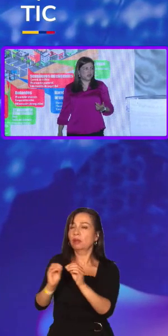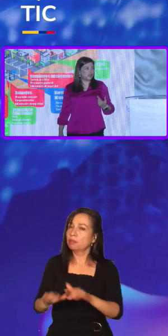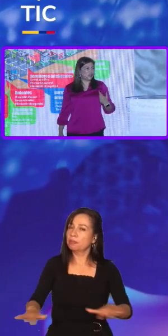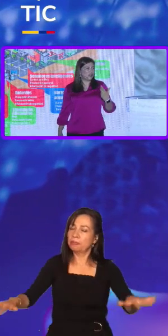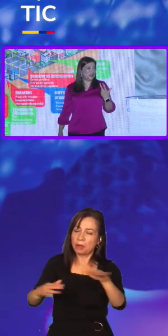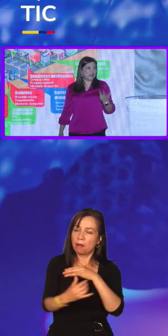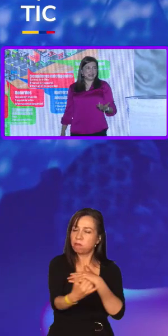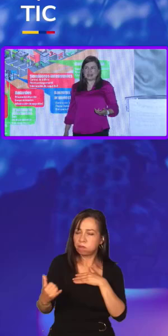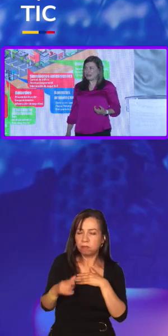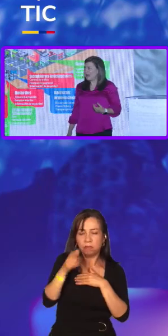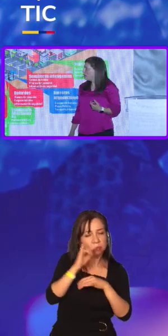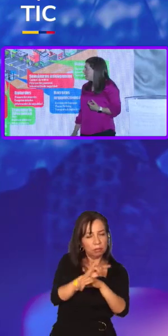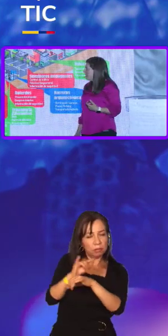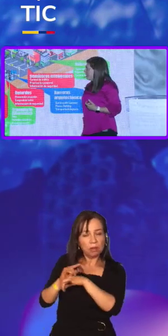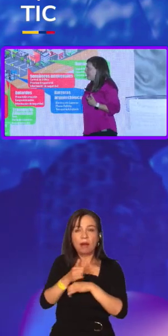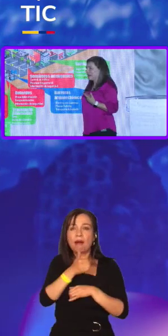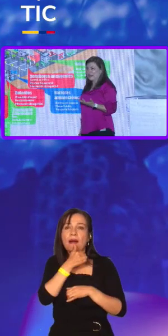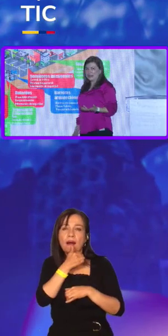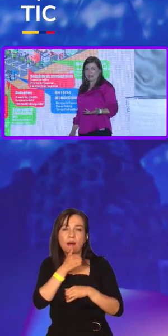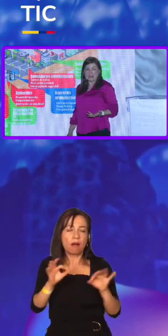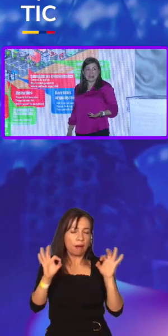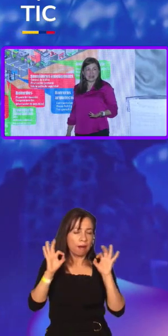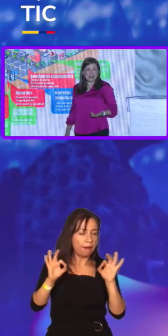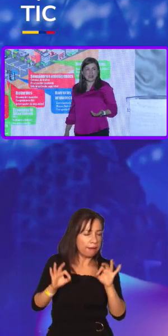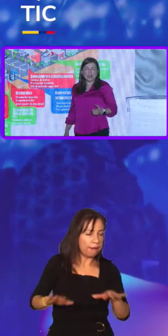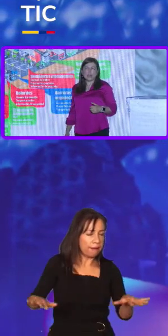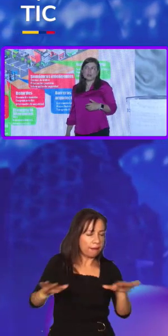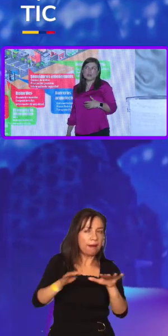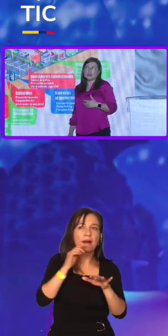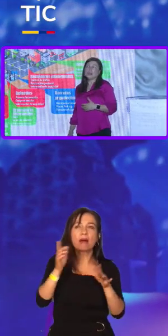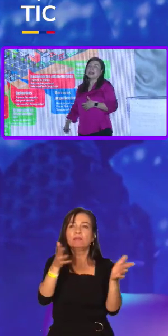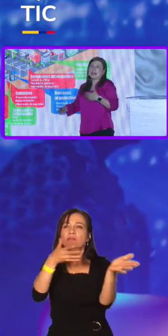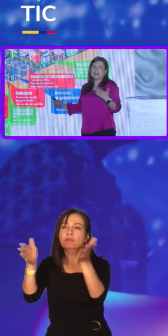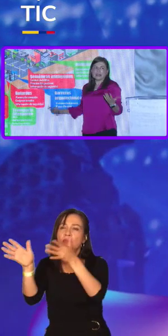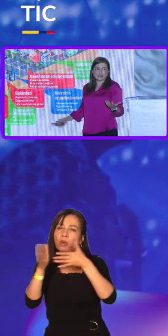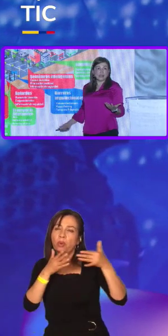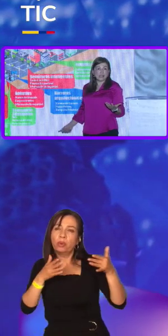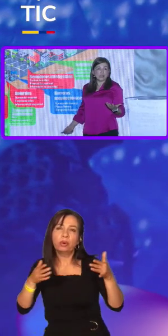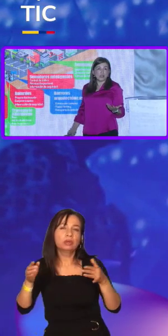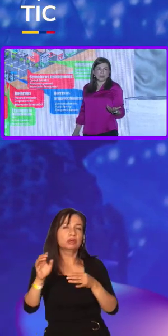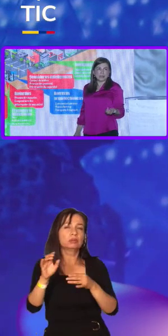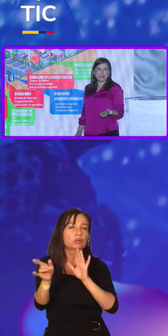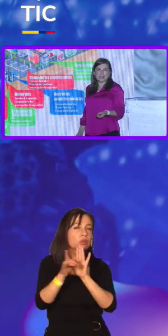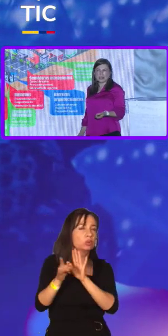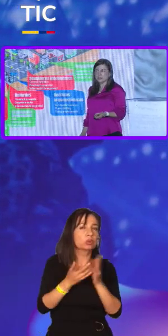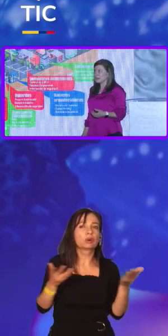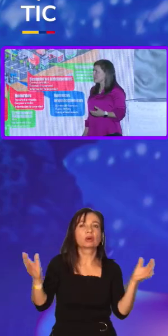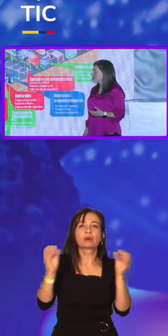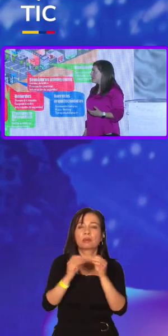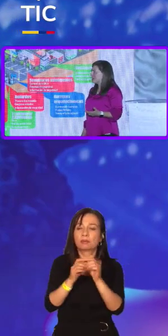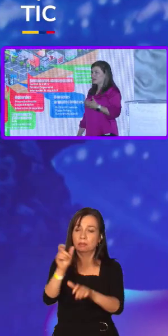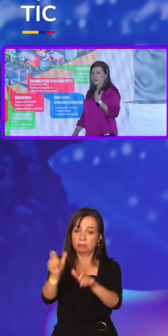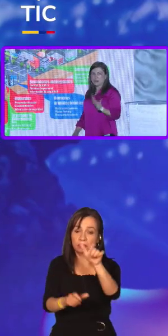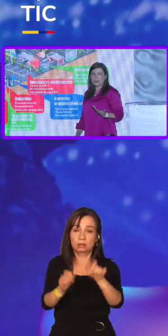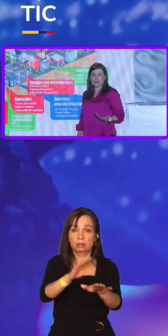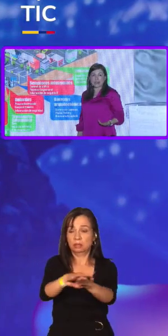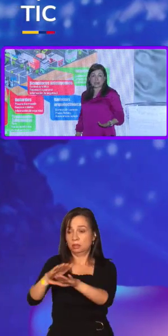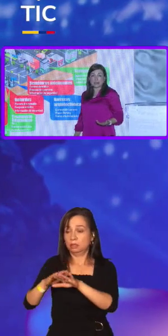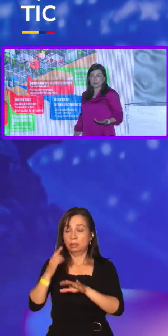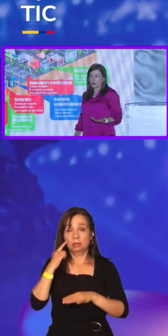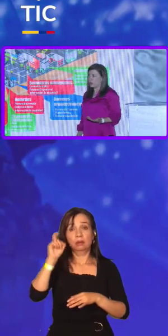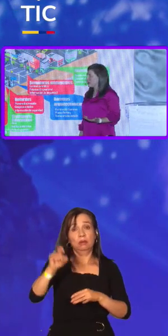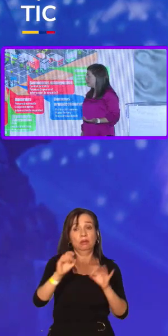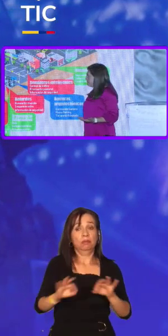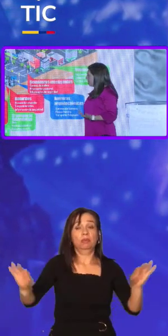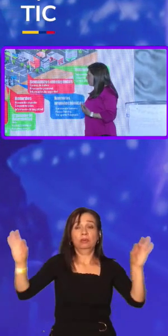suelo, monitoreo de la calidad del agua, de la calidad del aire e incluso de la cantidad de radiación para advertir a las personas turistas que